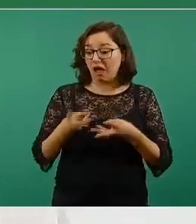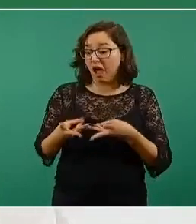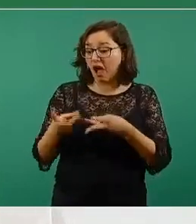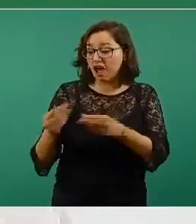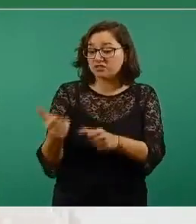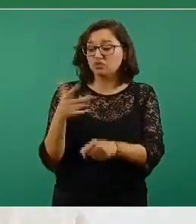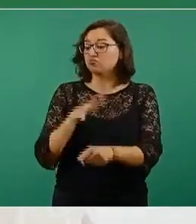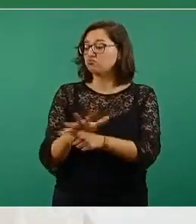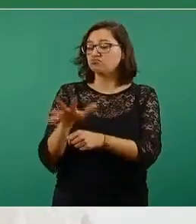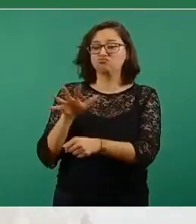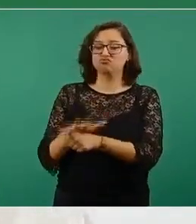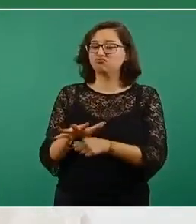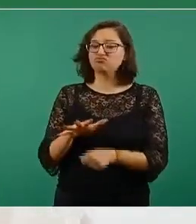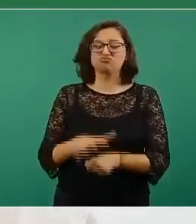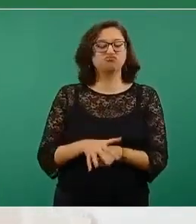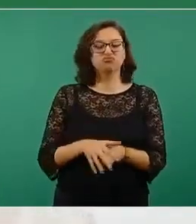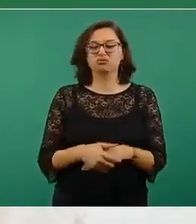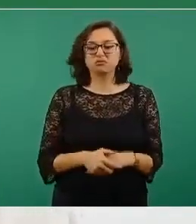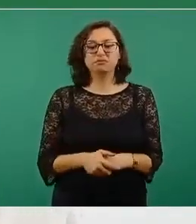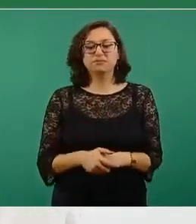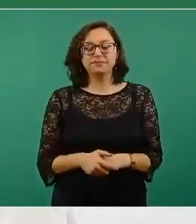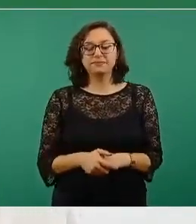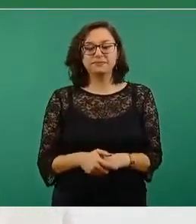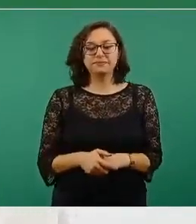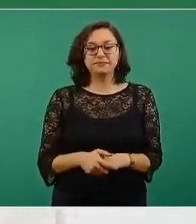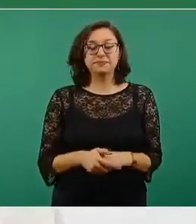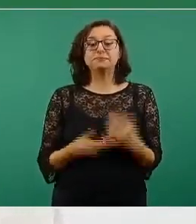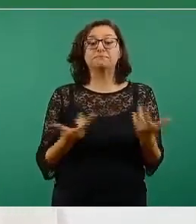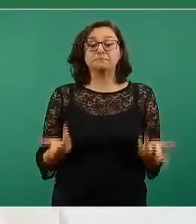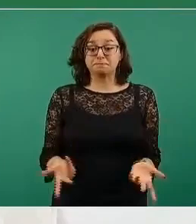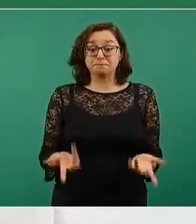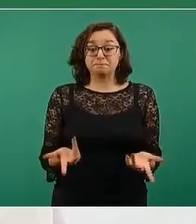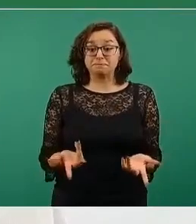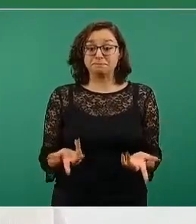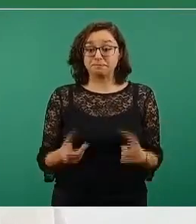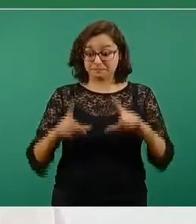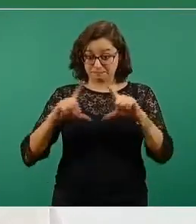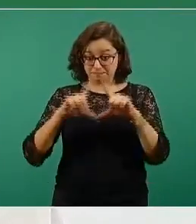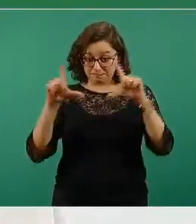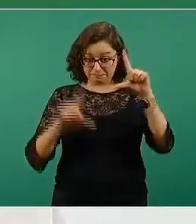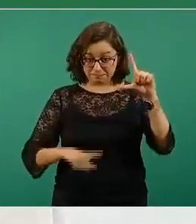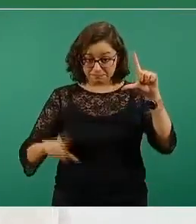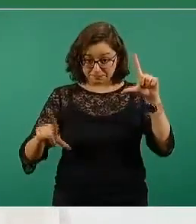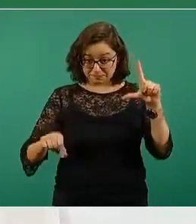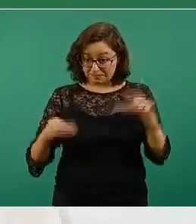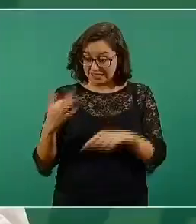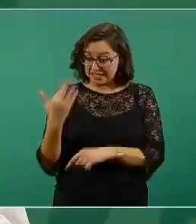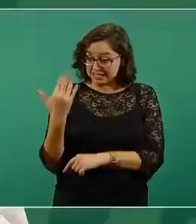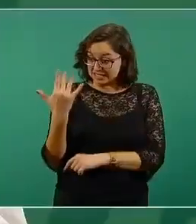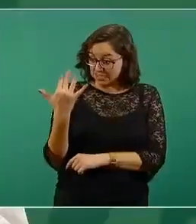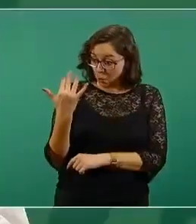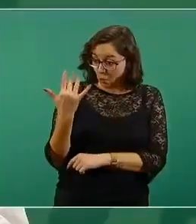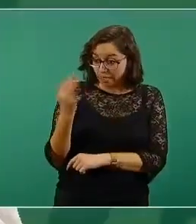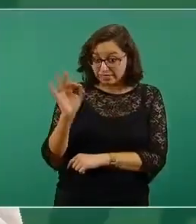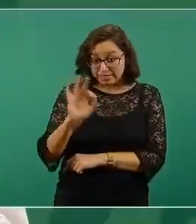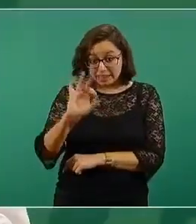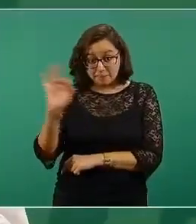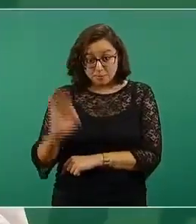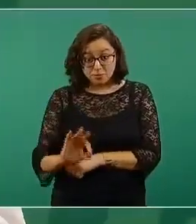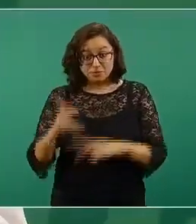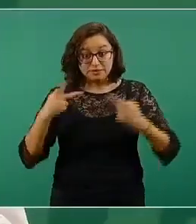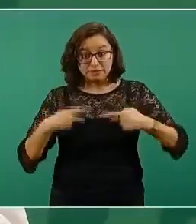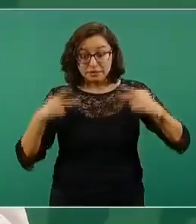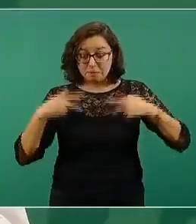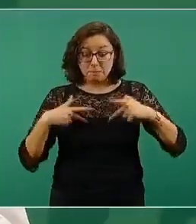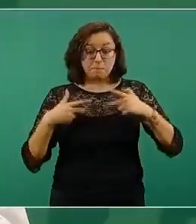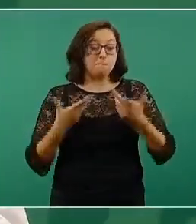vida de la persona trabajadora y de su familia. La mitad de las personas en México, este es un dato del Banco Mundial,